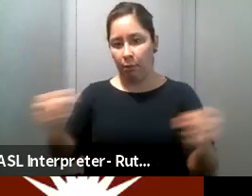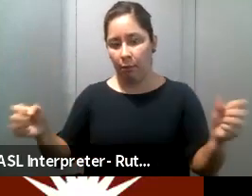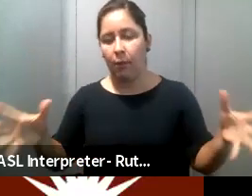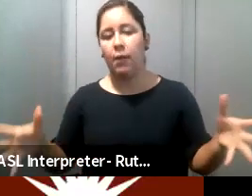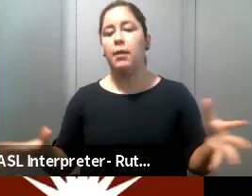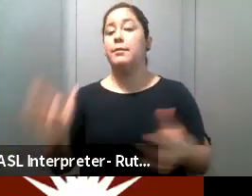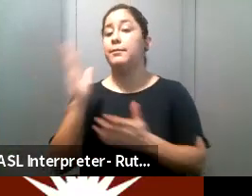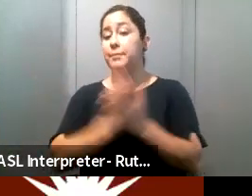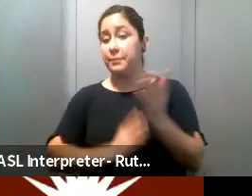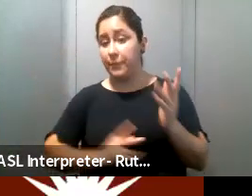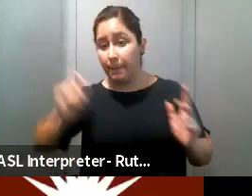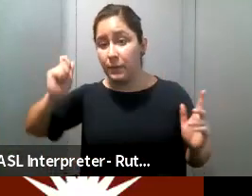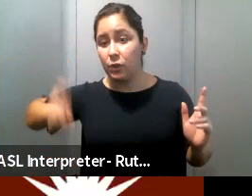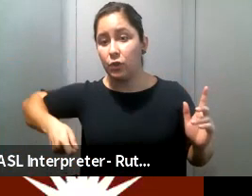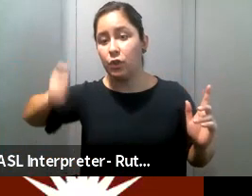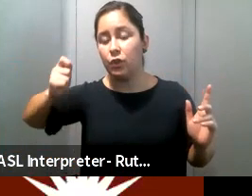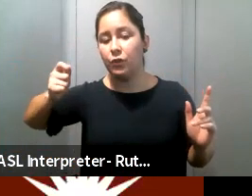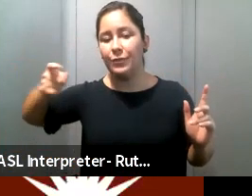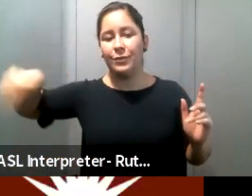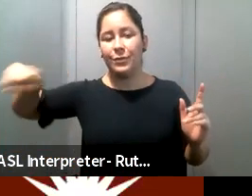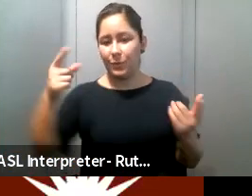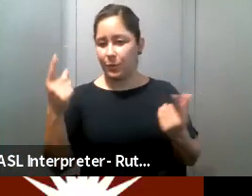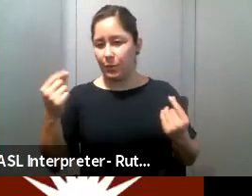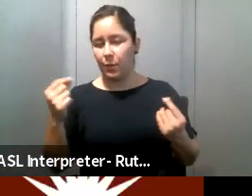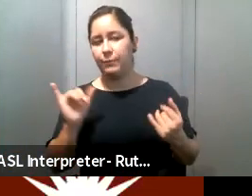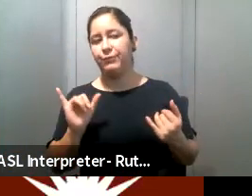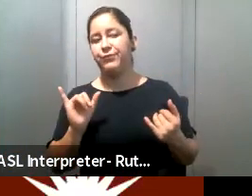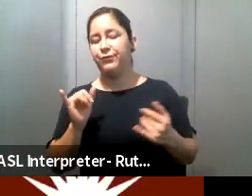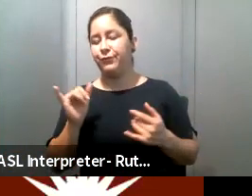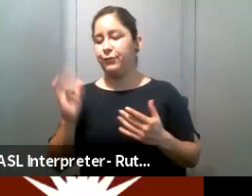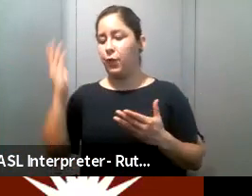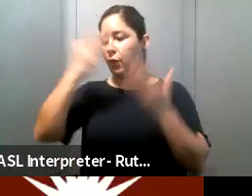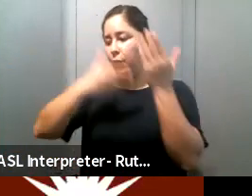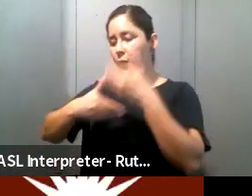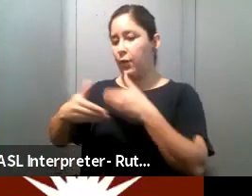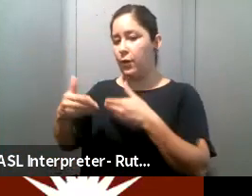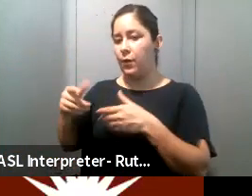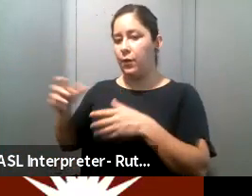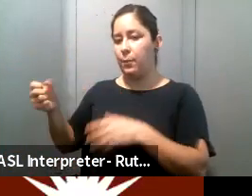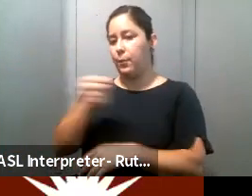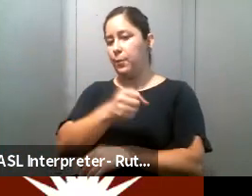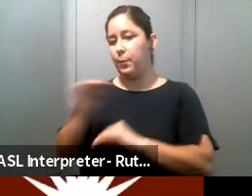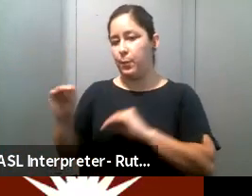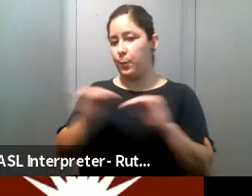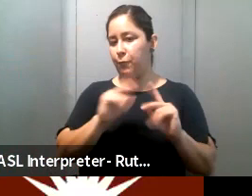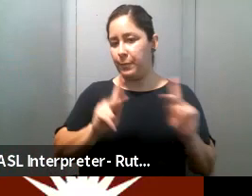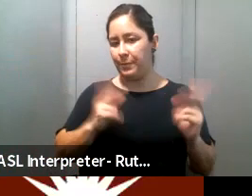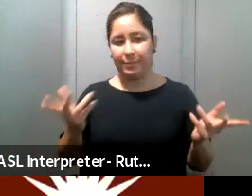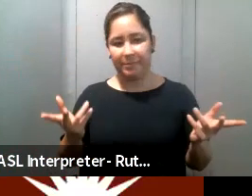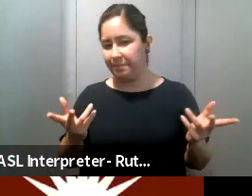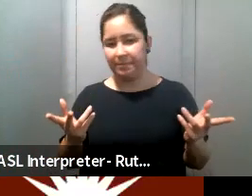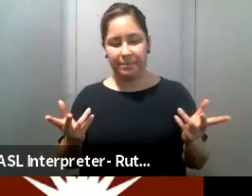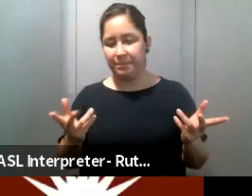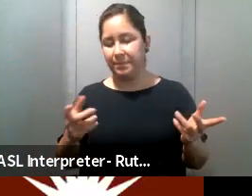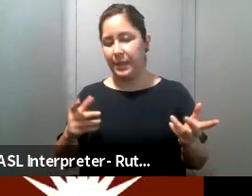a discreción, entonces en muchos lugares pueden tener un resultado poco favorable para